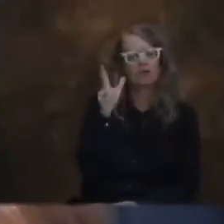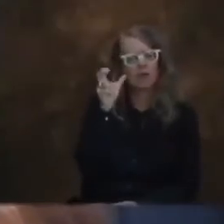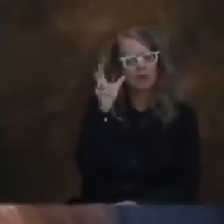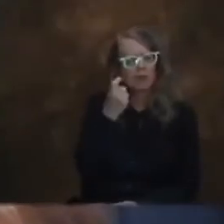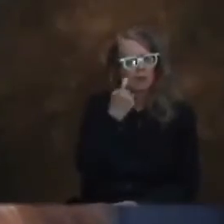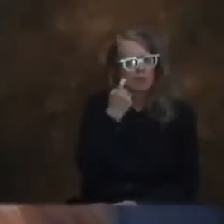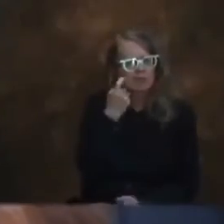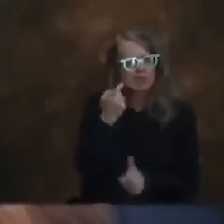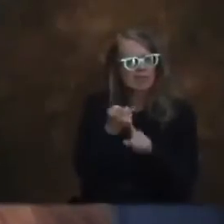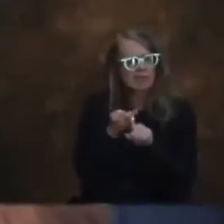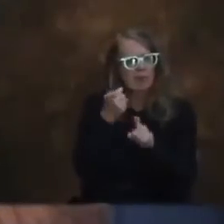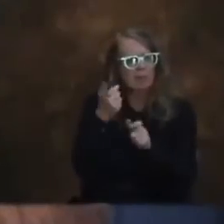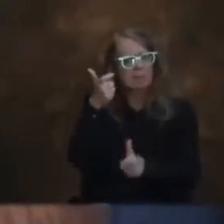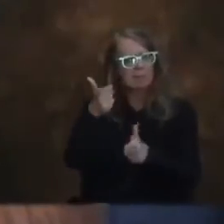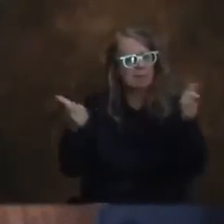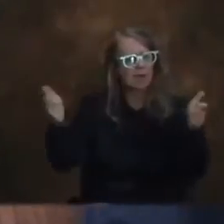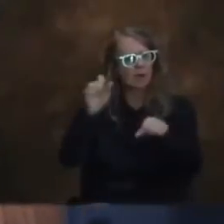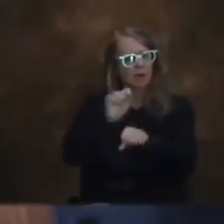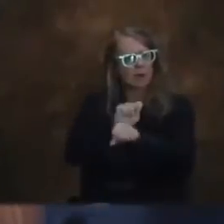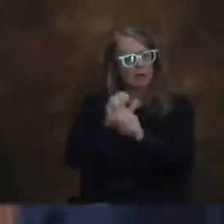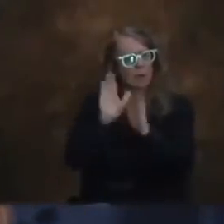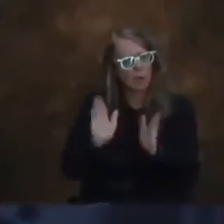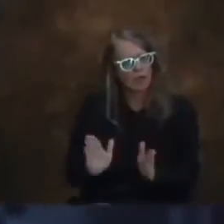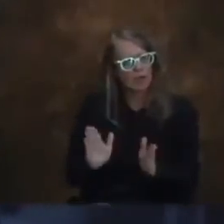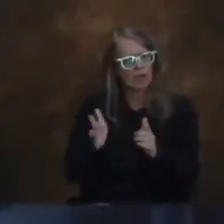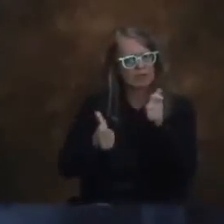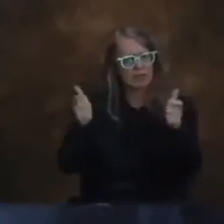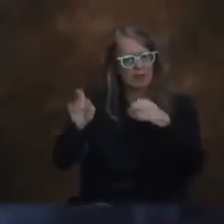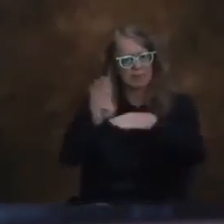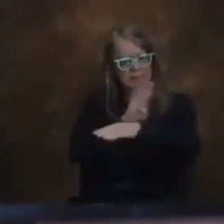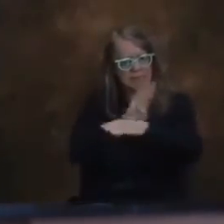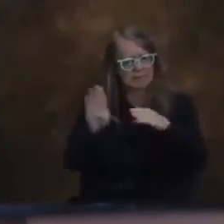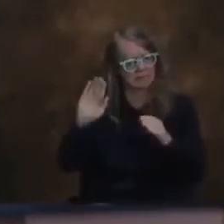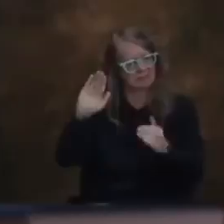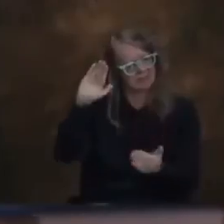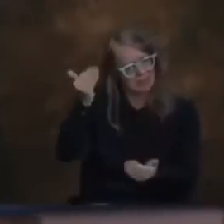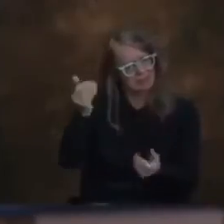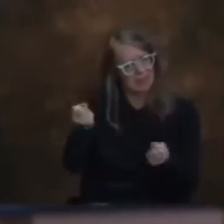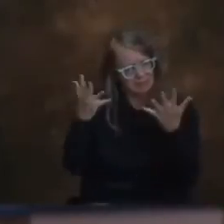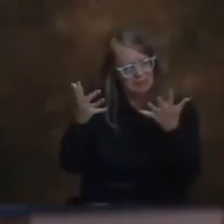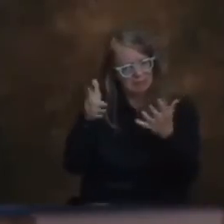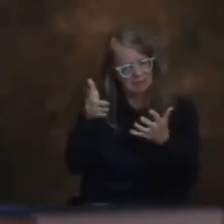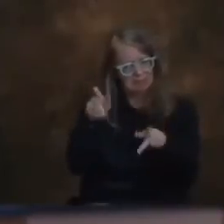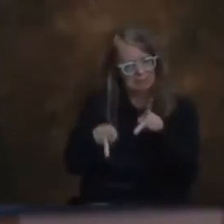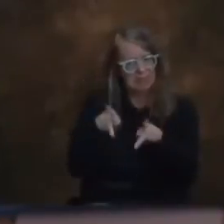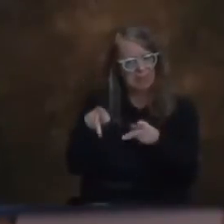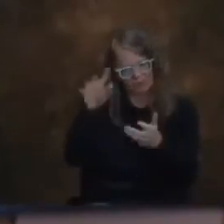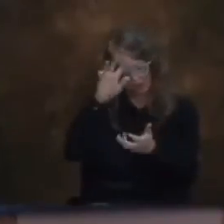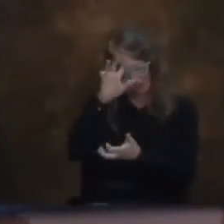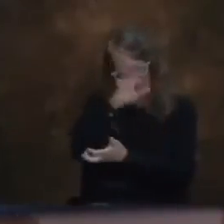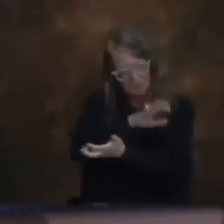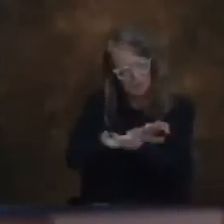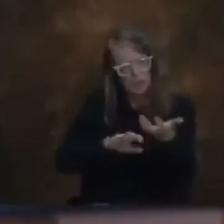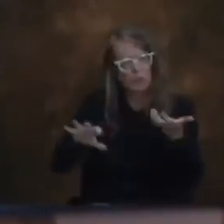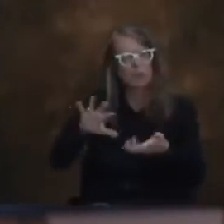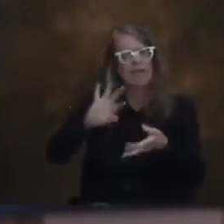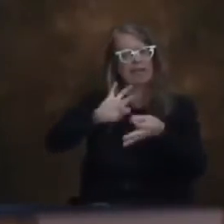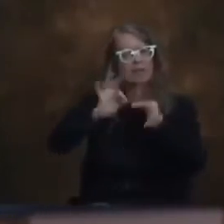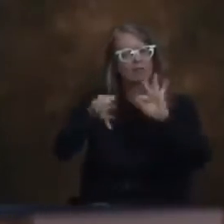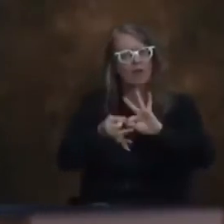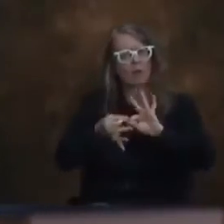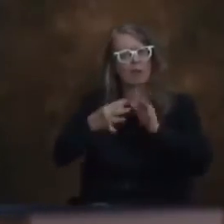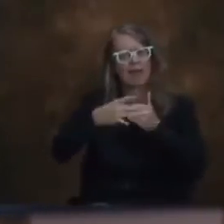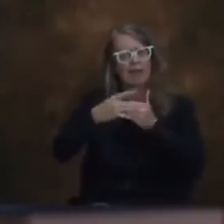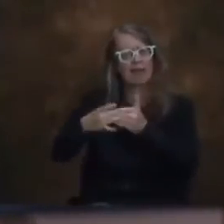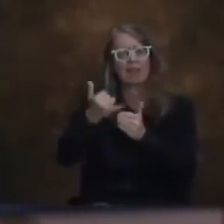empleadores grandes parece que hay mucha confusión en la interpretación de las orientaciones en particular